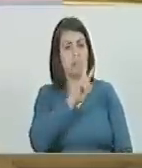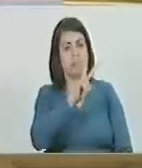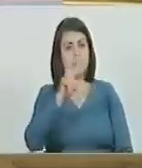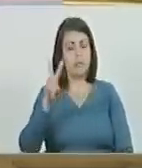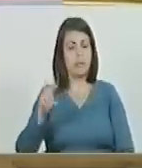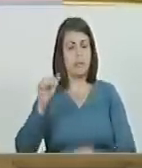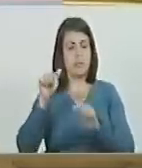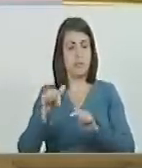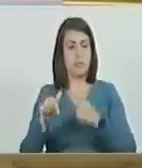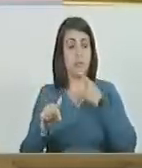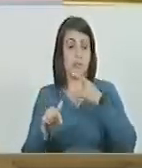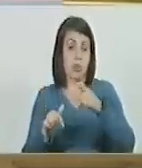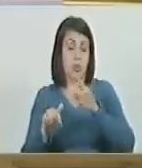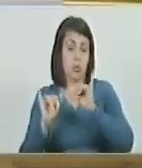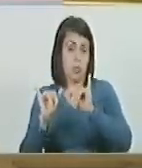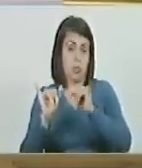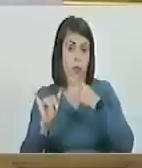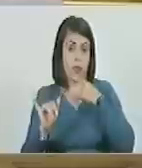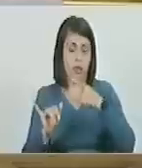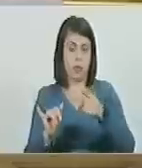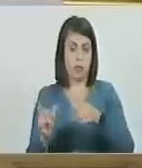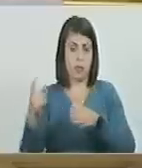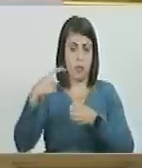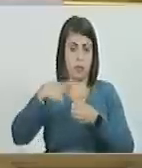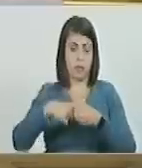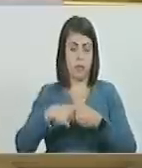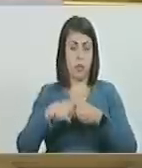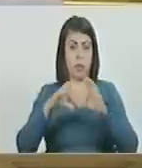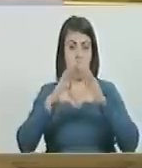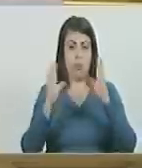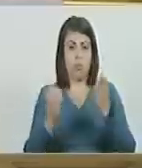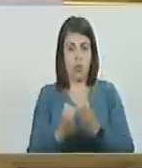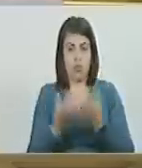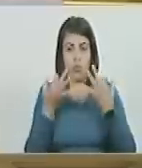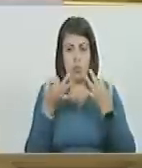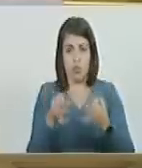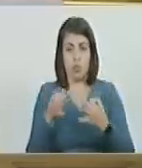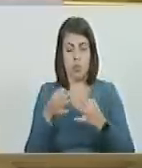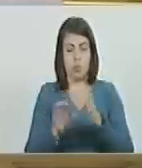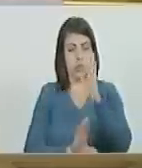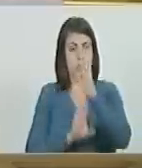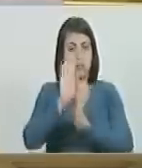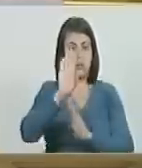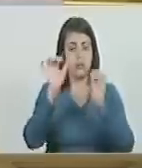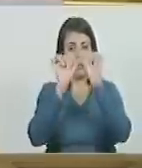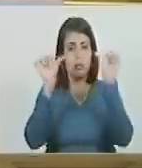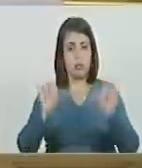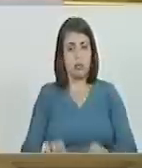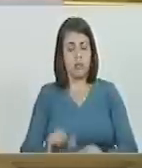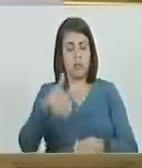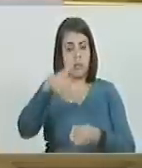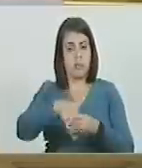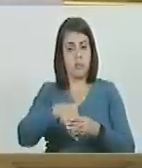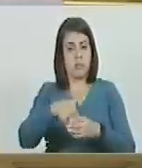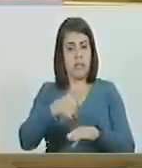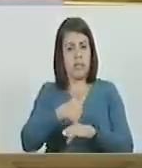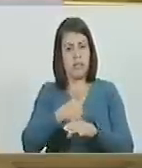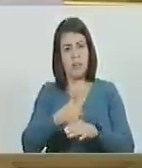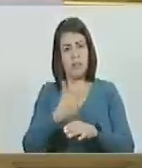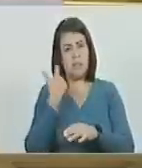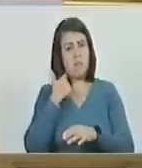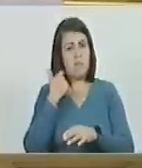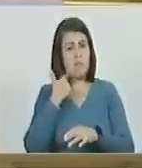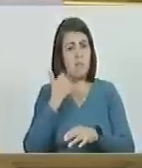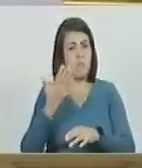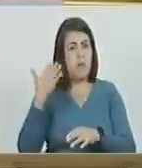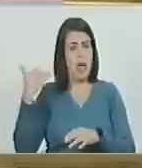ellos mismos así lo consideran, como parte del mundo civilizado, presentan sistemas electorales atrasados, sistemas